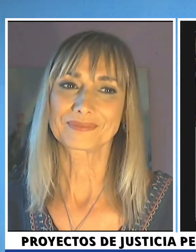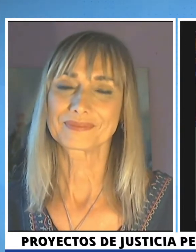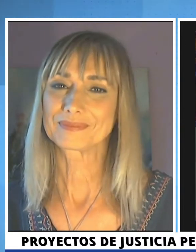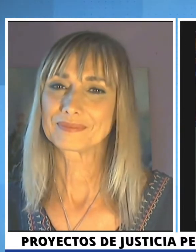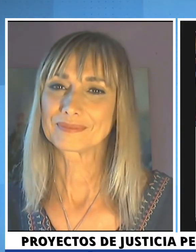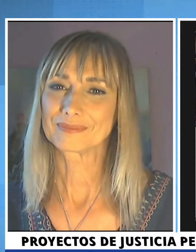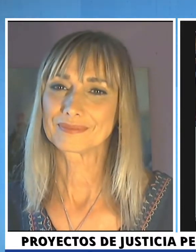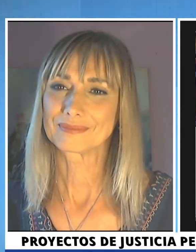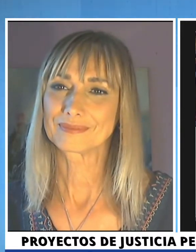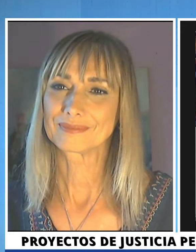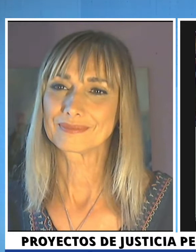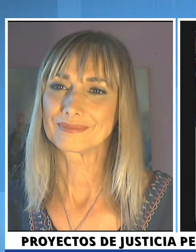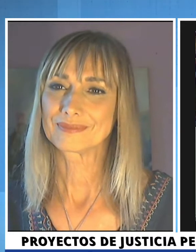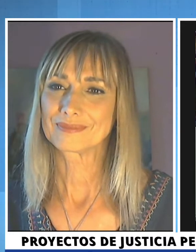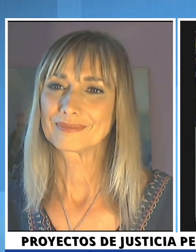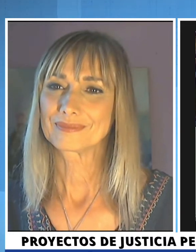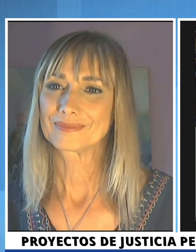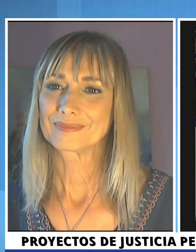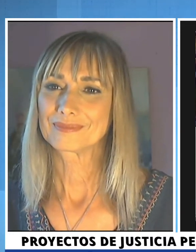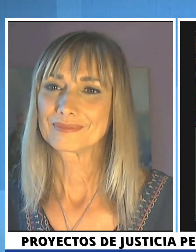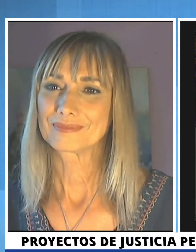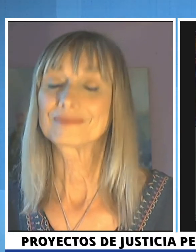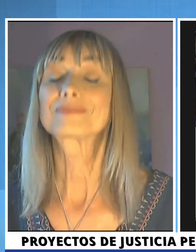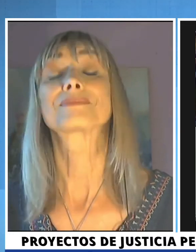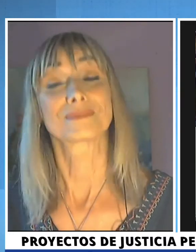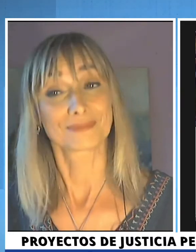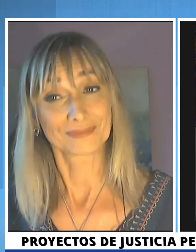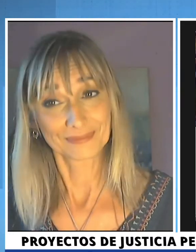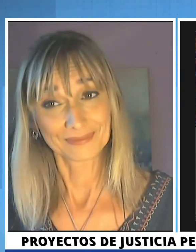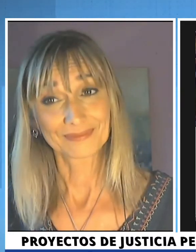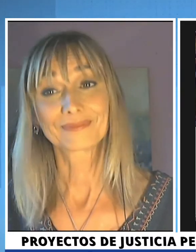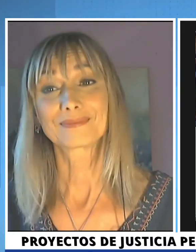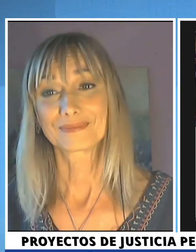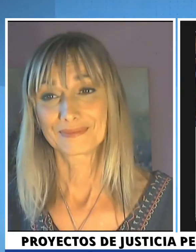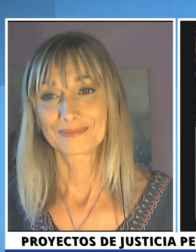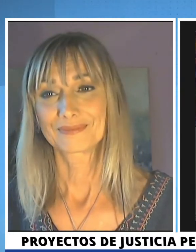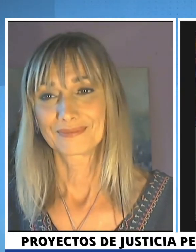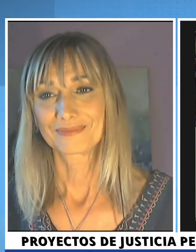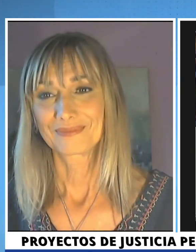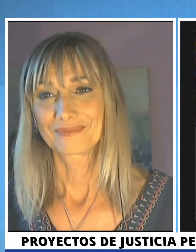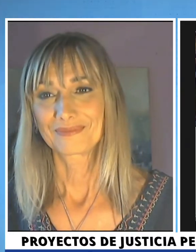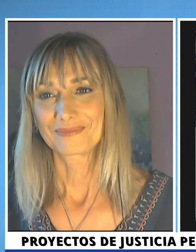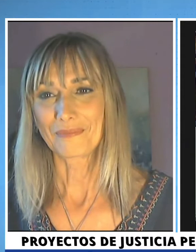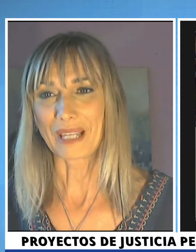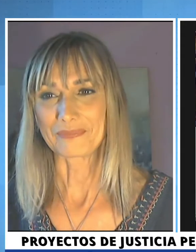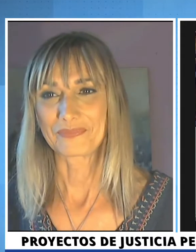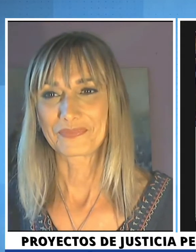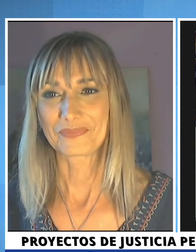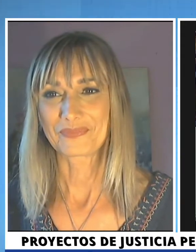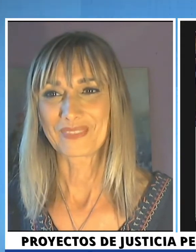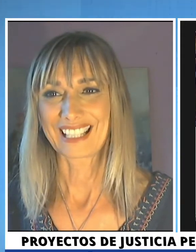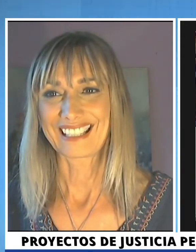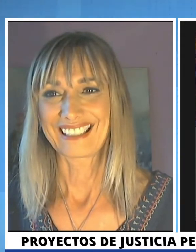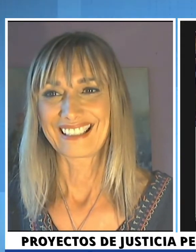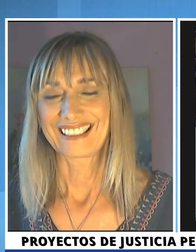algunas provincias que en ese sentido son más renuentes a sumarse a la legislación nacional que ha ido aprobando